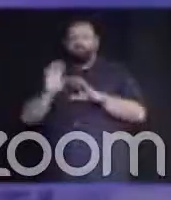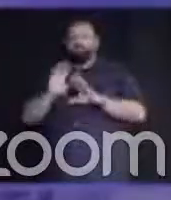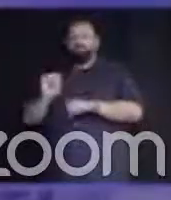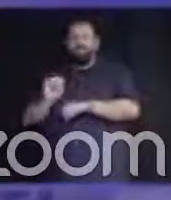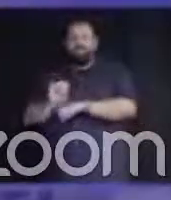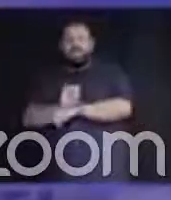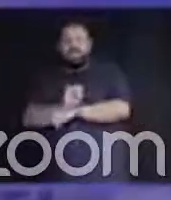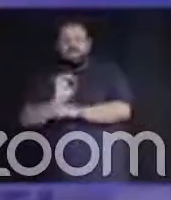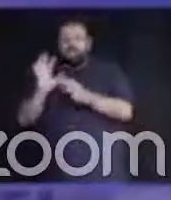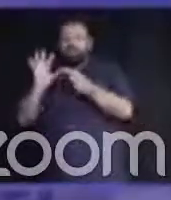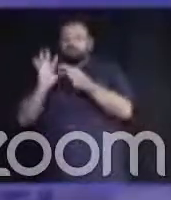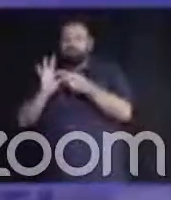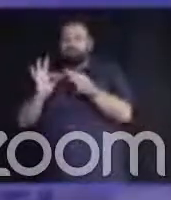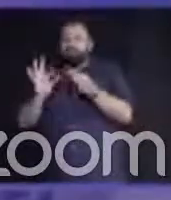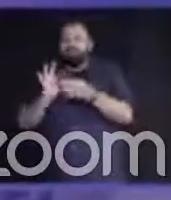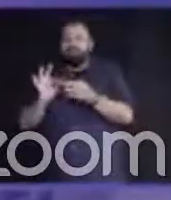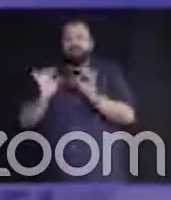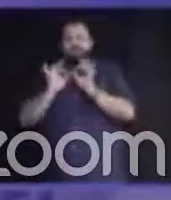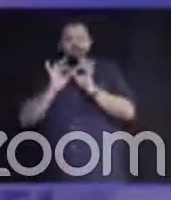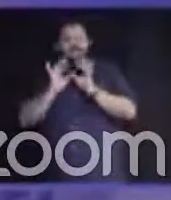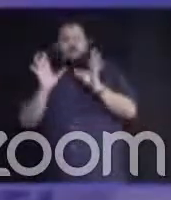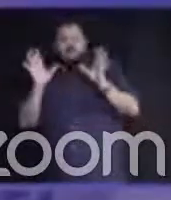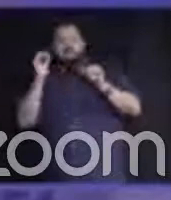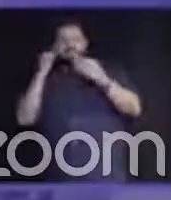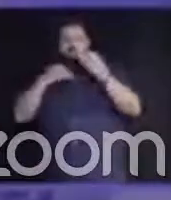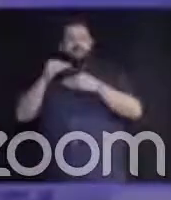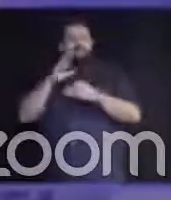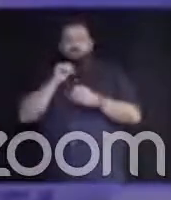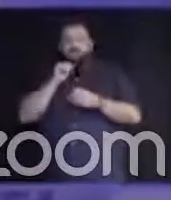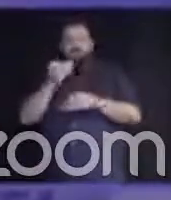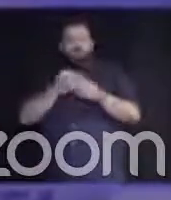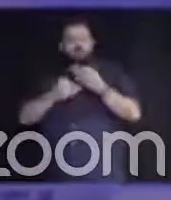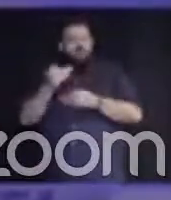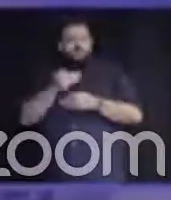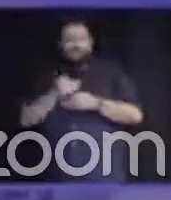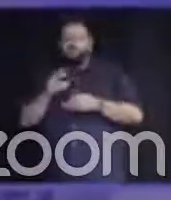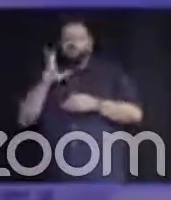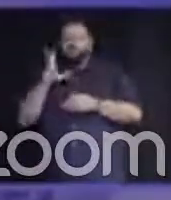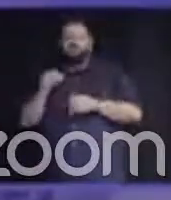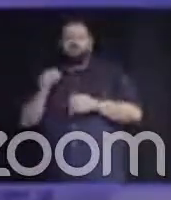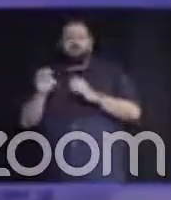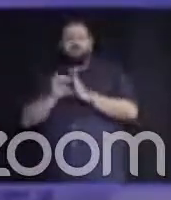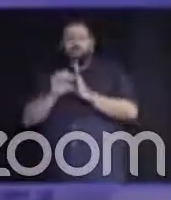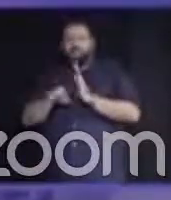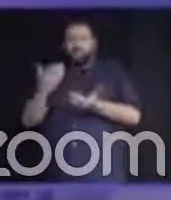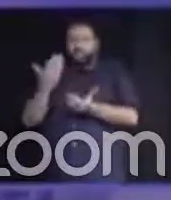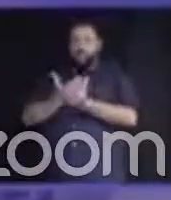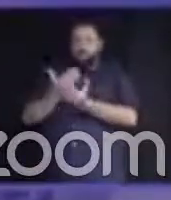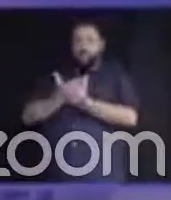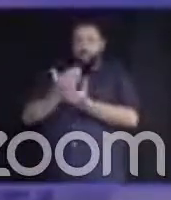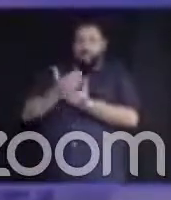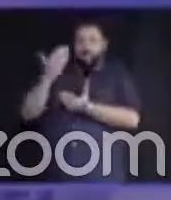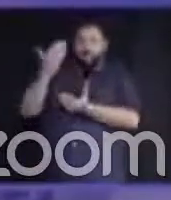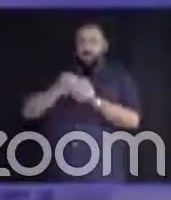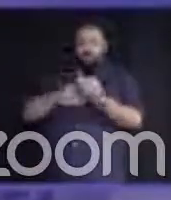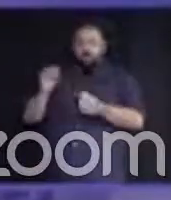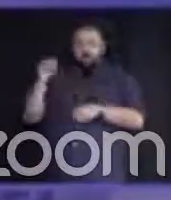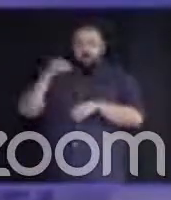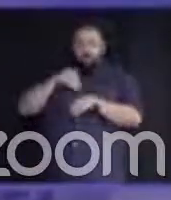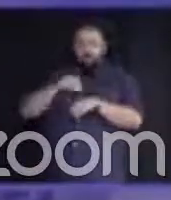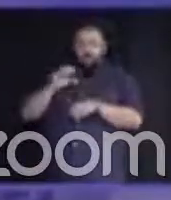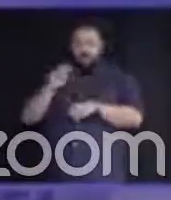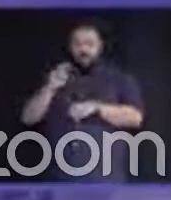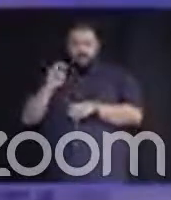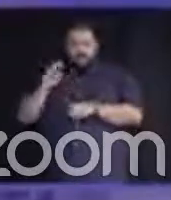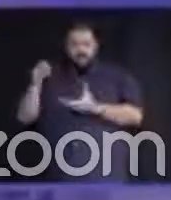sin complicaciones, sin crema a los tacos, como decimos en México. No le pongas crema a los tacos, derecho al